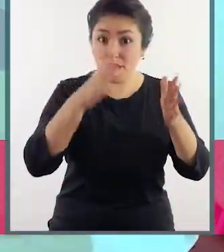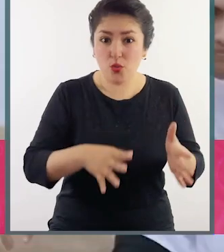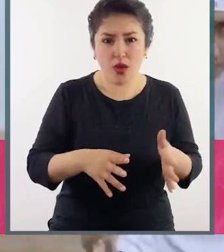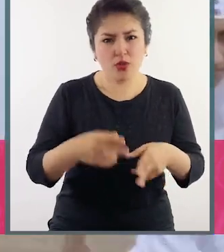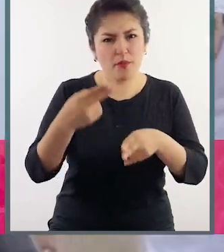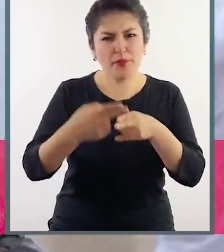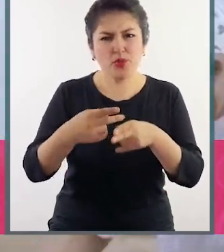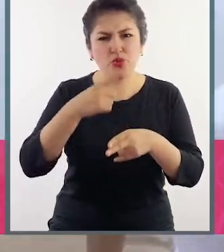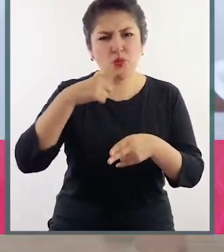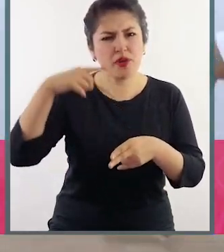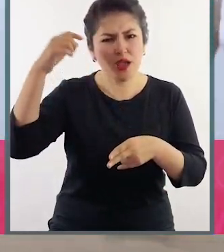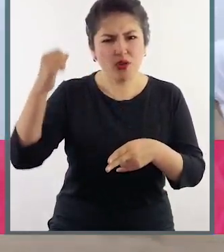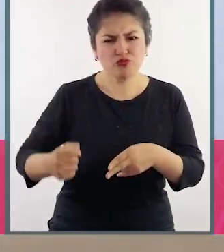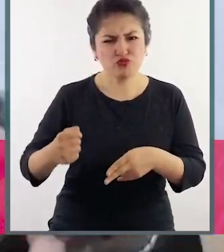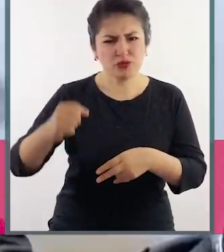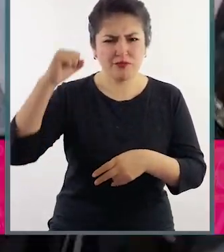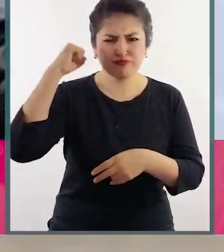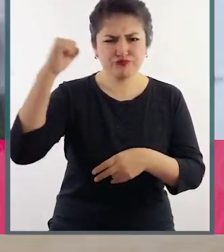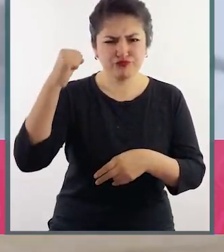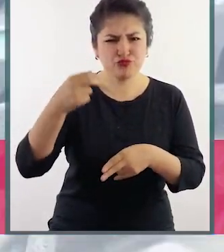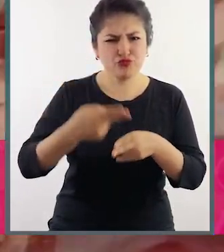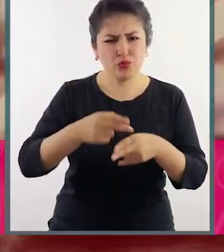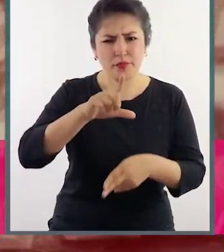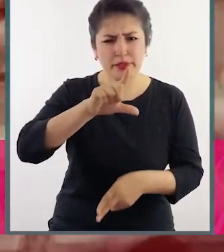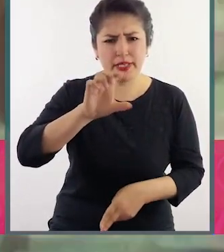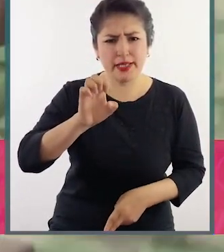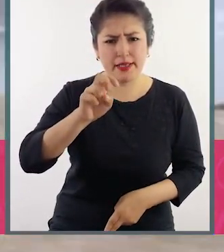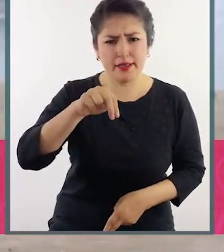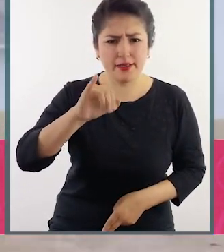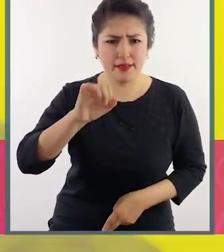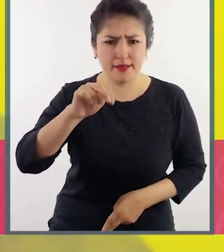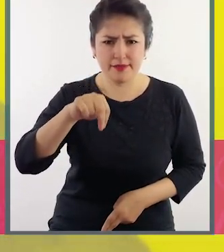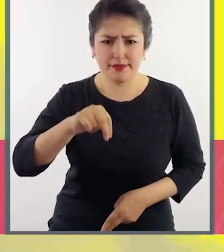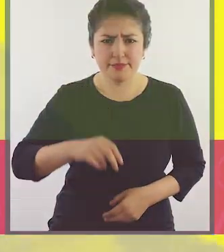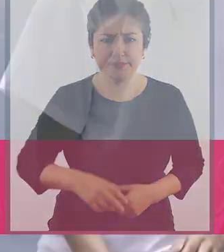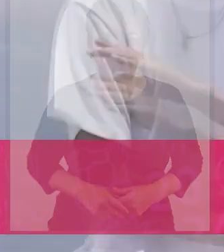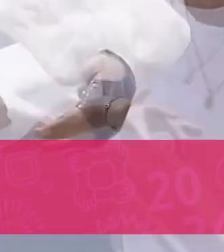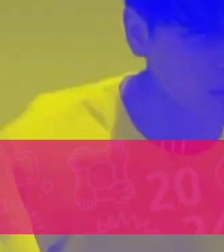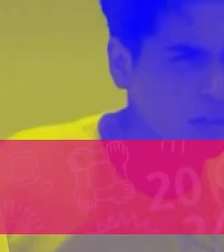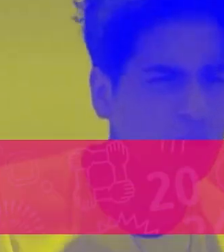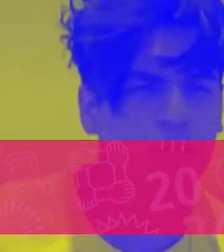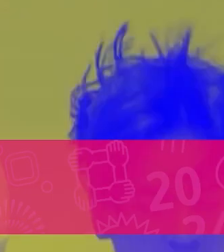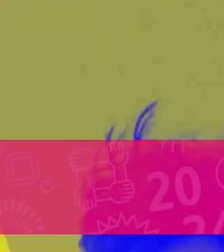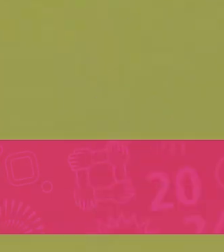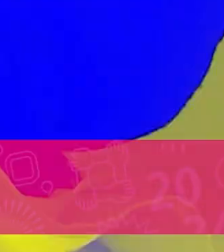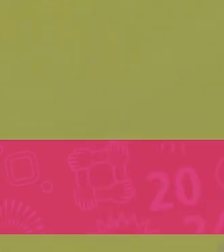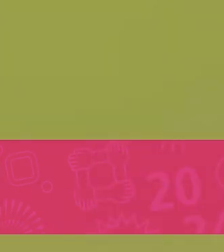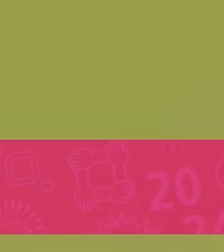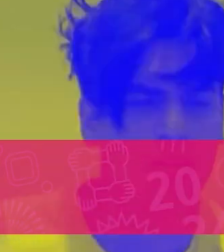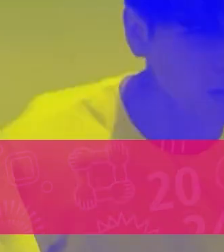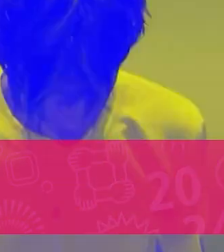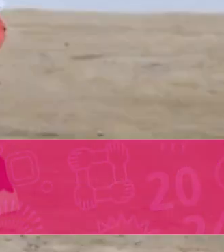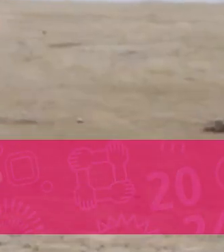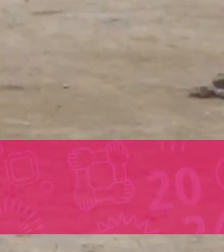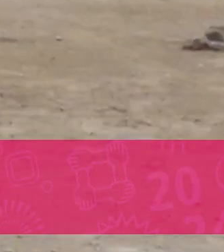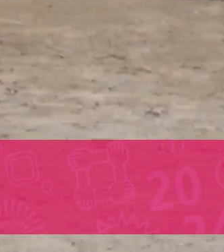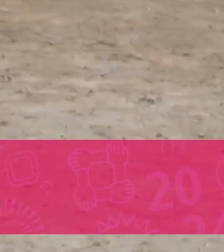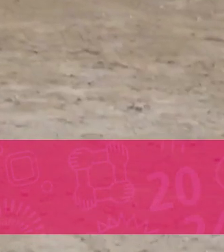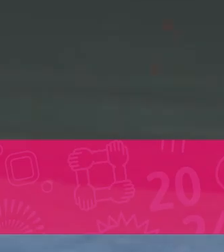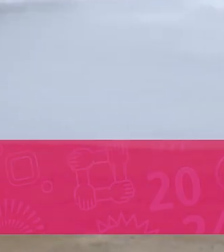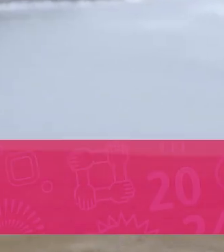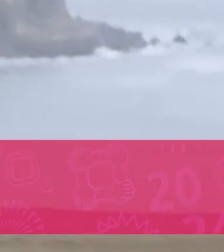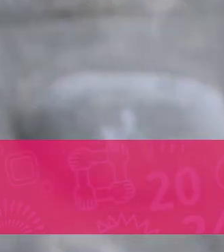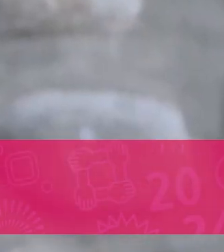Peruano con nombre de revolucionario ruso, Lenin. Solo amor y libertad. Llevo un fuego